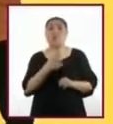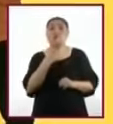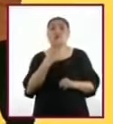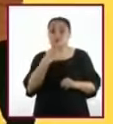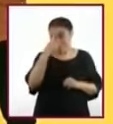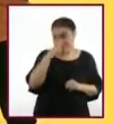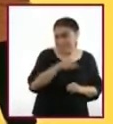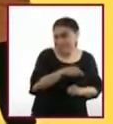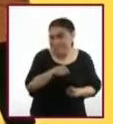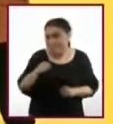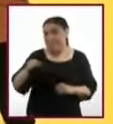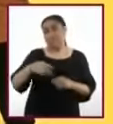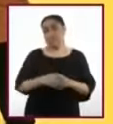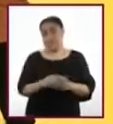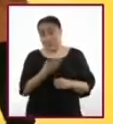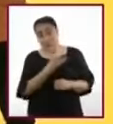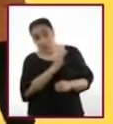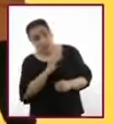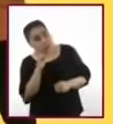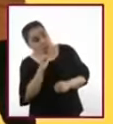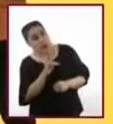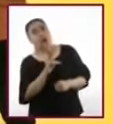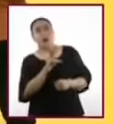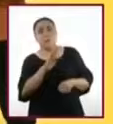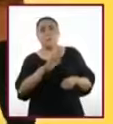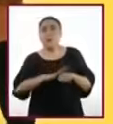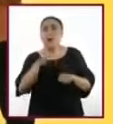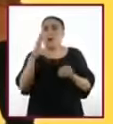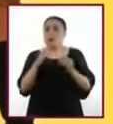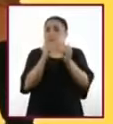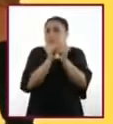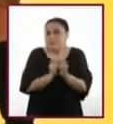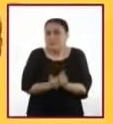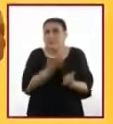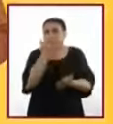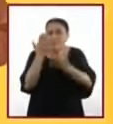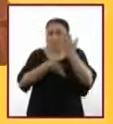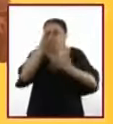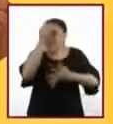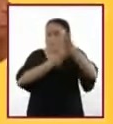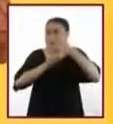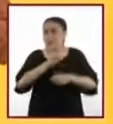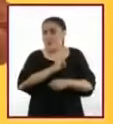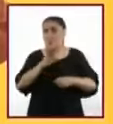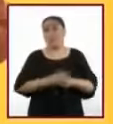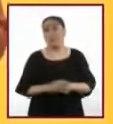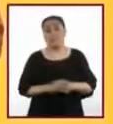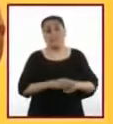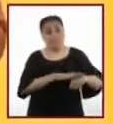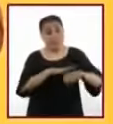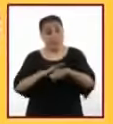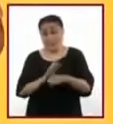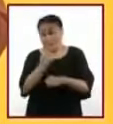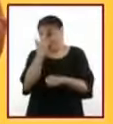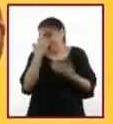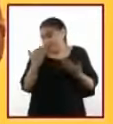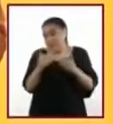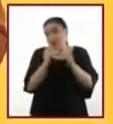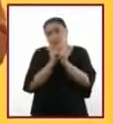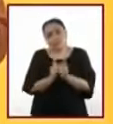para ustedes, pues les permitirán reforzar sus estudios durante la actual contingencia. Recuerden quedarse en casa,